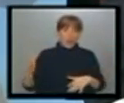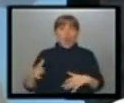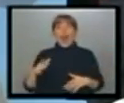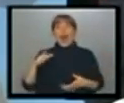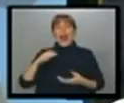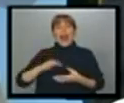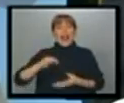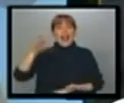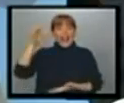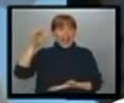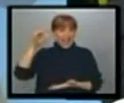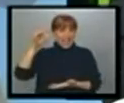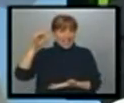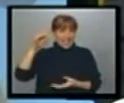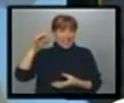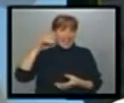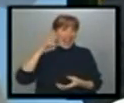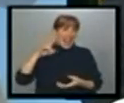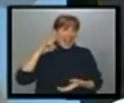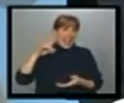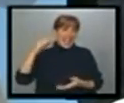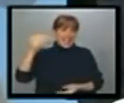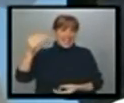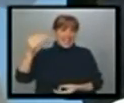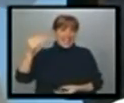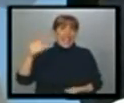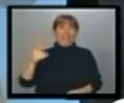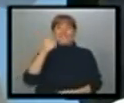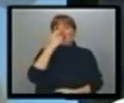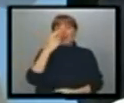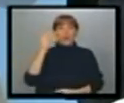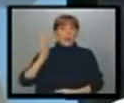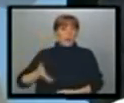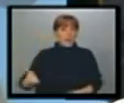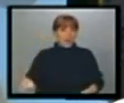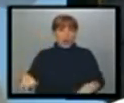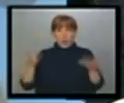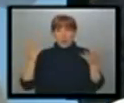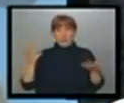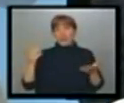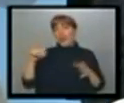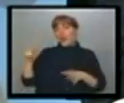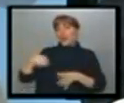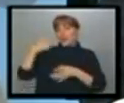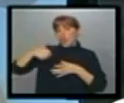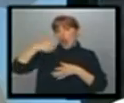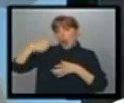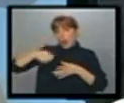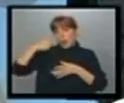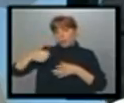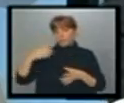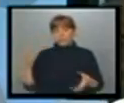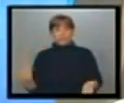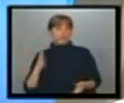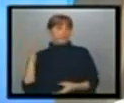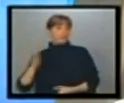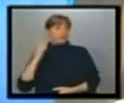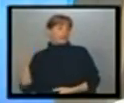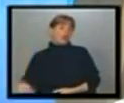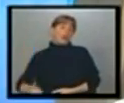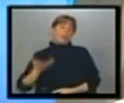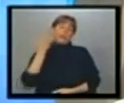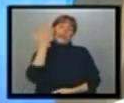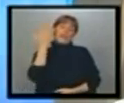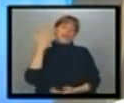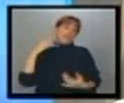fluida 21% desde noviembre a esta parte. ¿Cuánto aumentaron el yogur, por ejemplo? El yogur muchísimo, ¿no? Bueno, aumentó de una manera impresionante. Fíjate